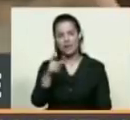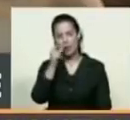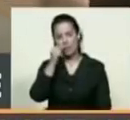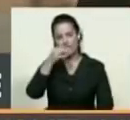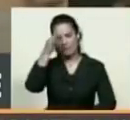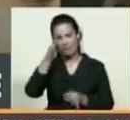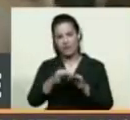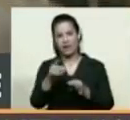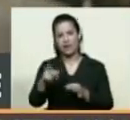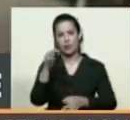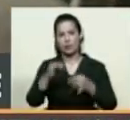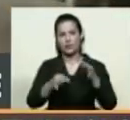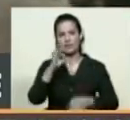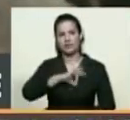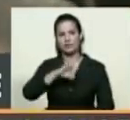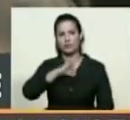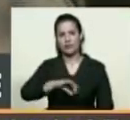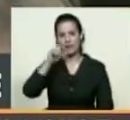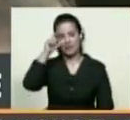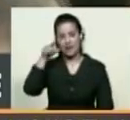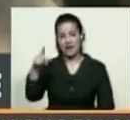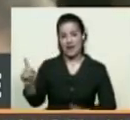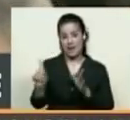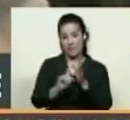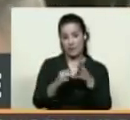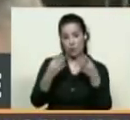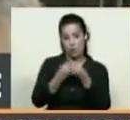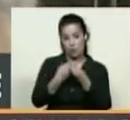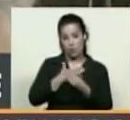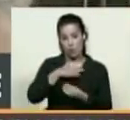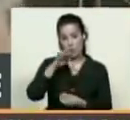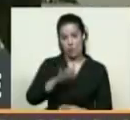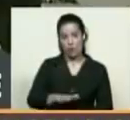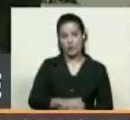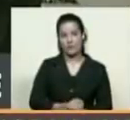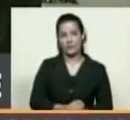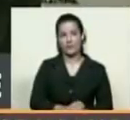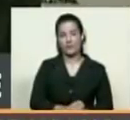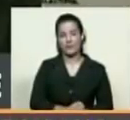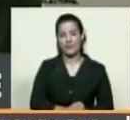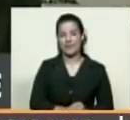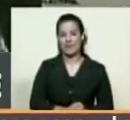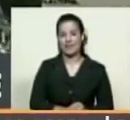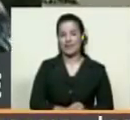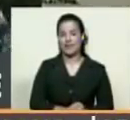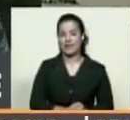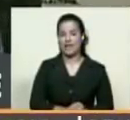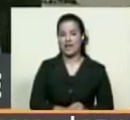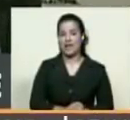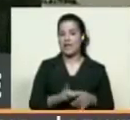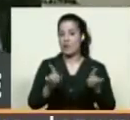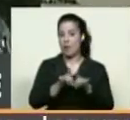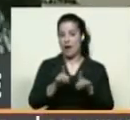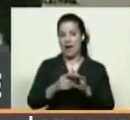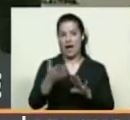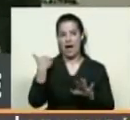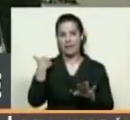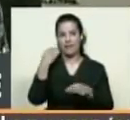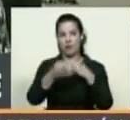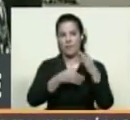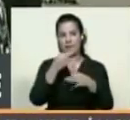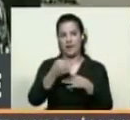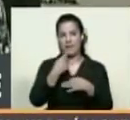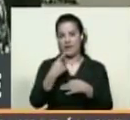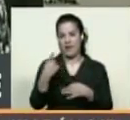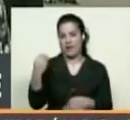de justicia social que nos acompaña en esta actividad, a requerimiento, como decía inicialmente, del